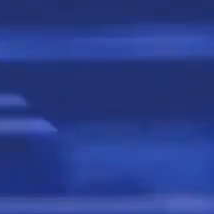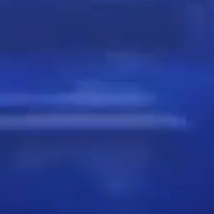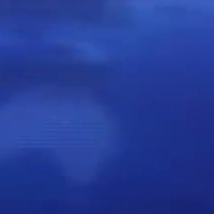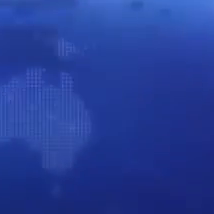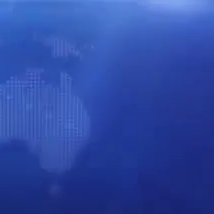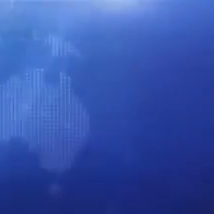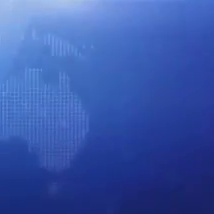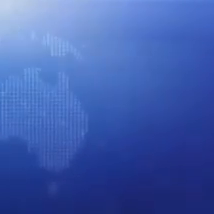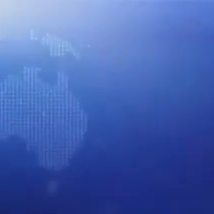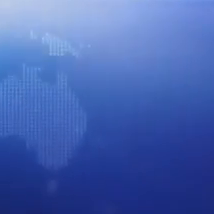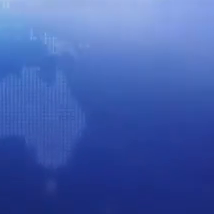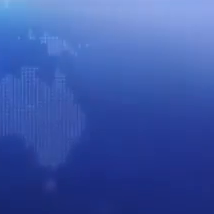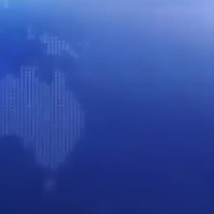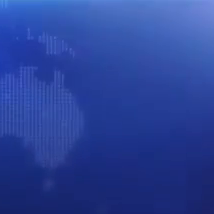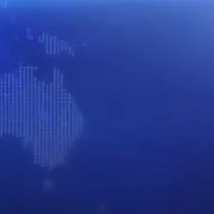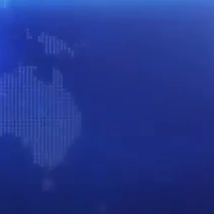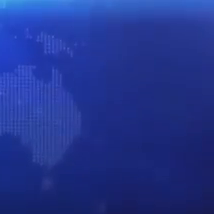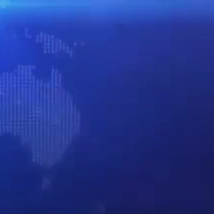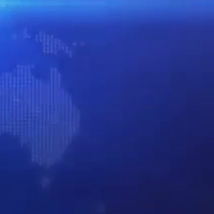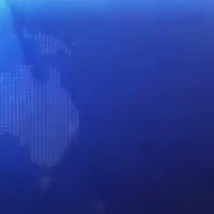ver.